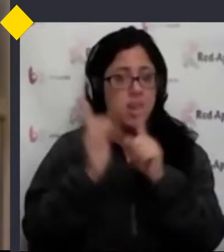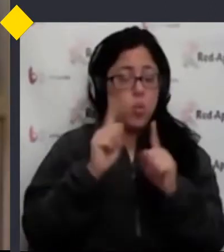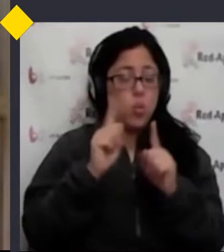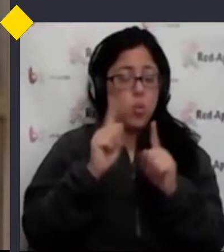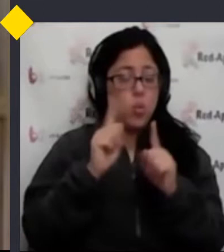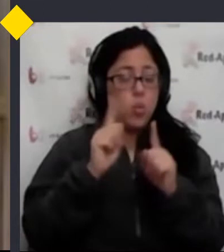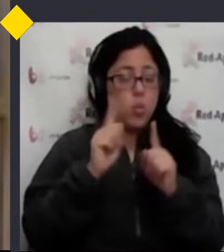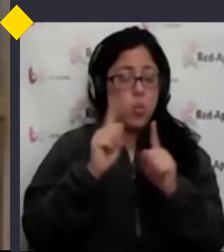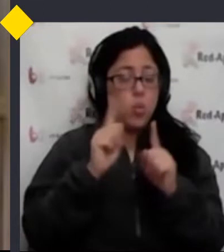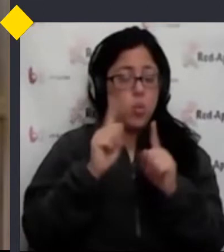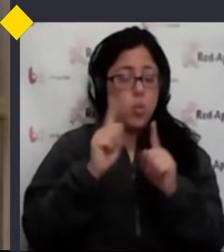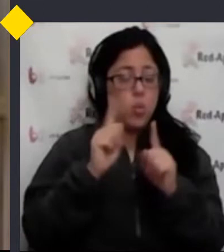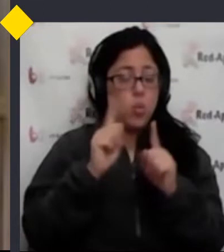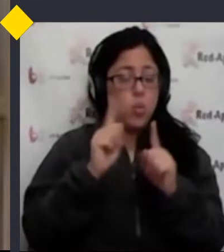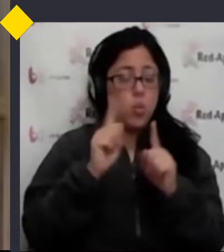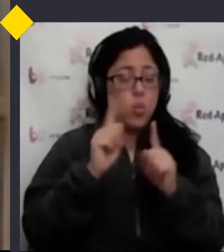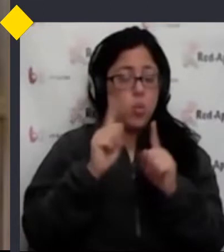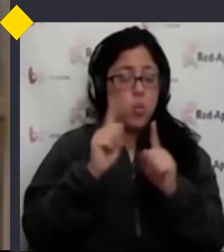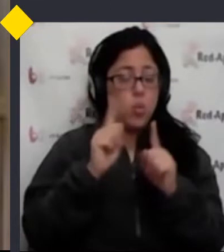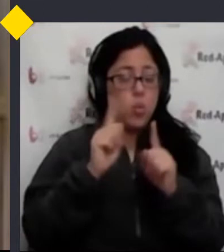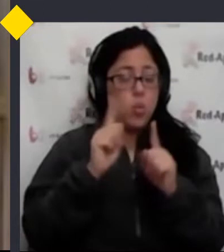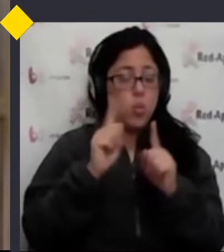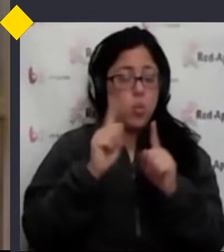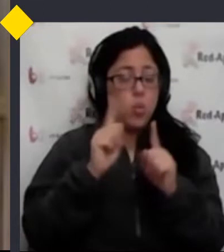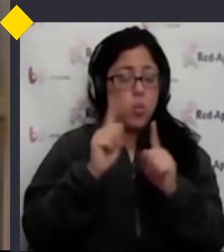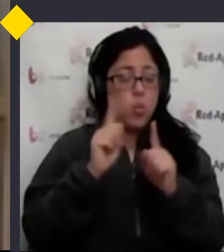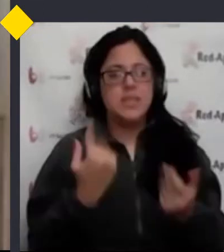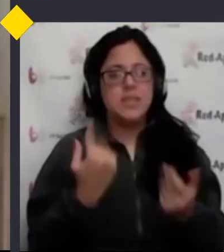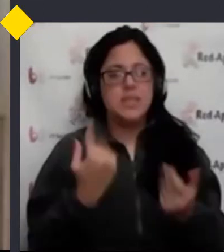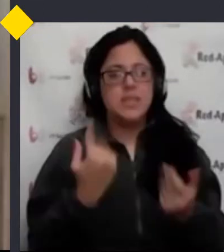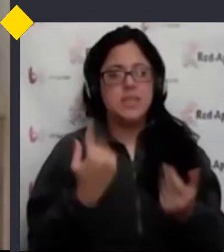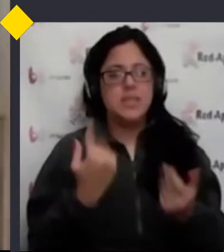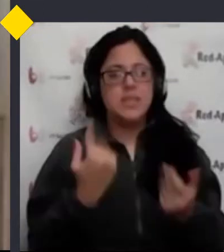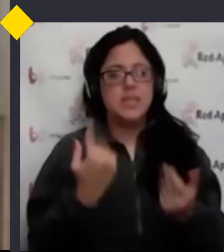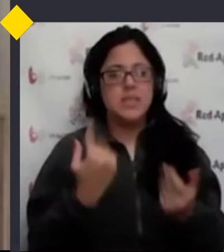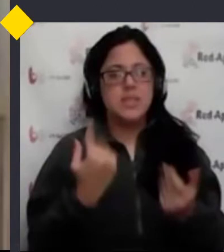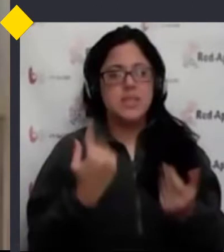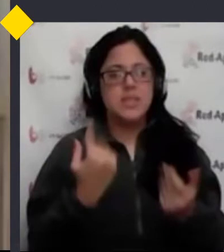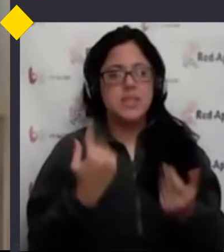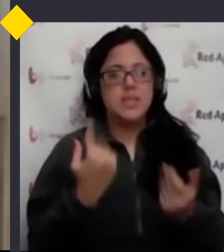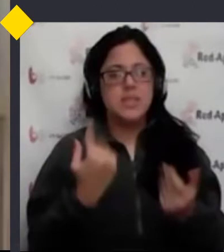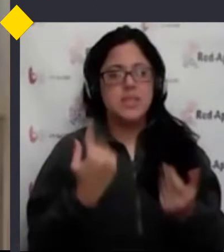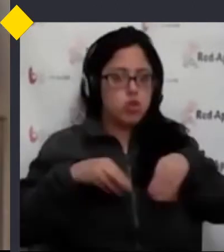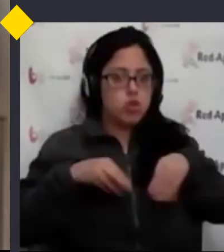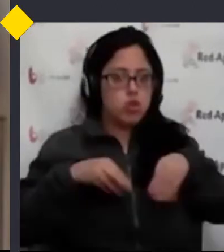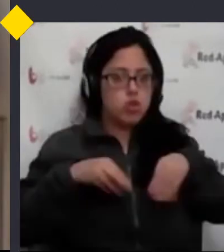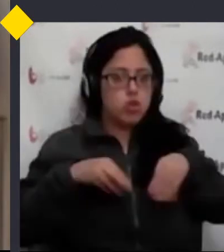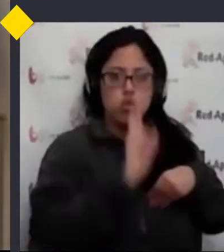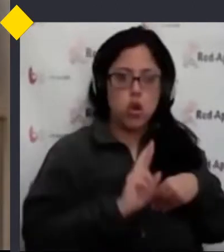Mundial, de alguna forma forzadas a salir de sus hogares y asumir los roles que tenían los hombres,